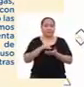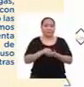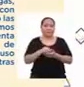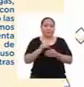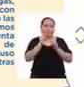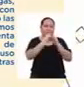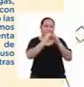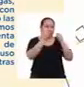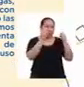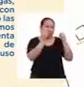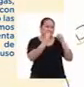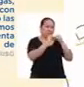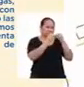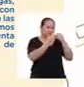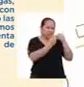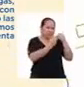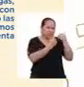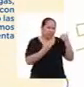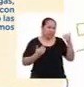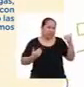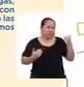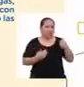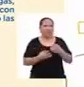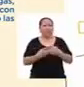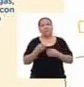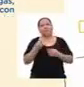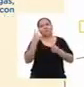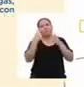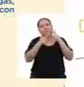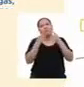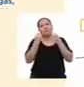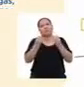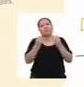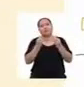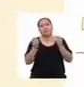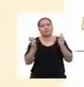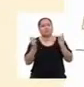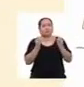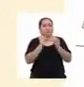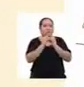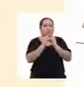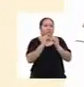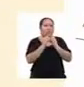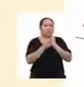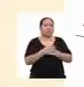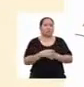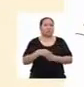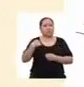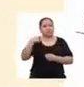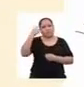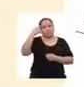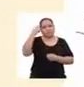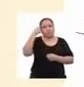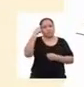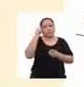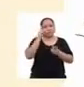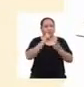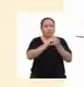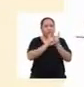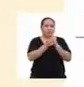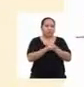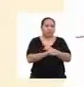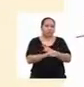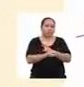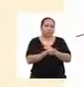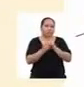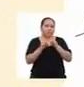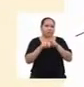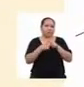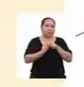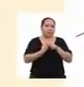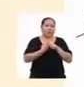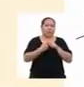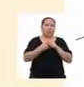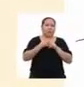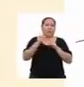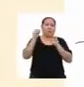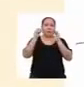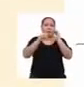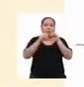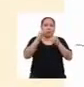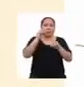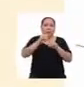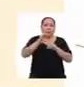oración bastante larga. Veamos cómo la podemos mejorar. Creo se puede reformular el inicio, colocando un